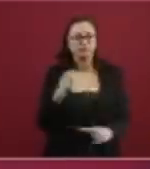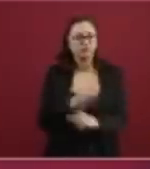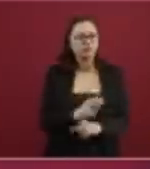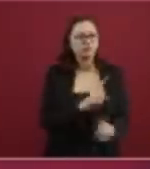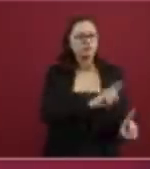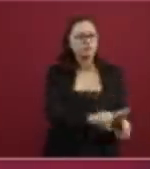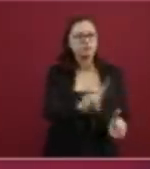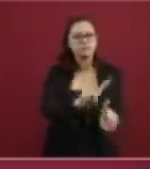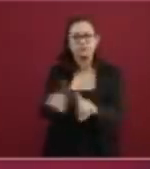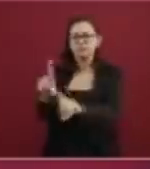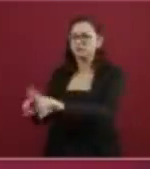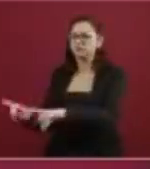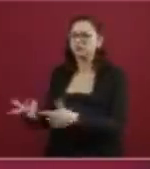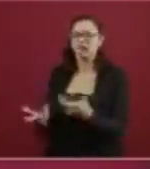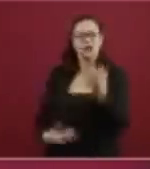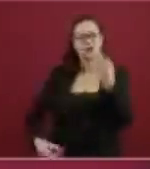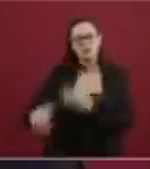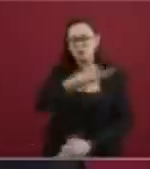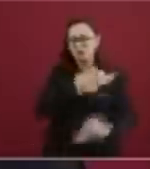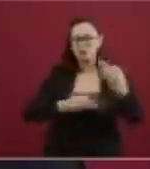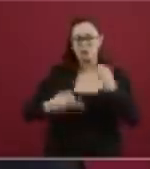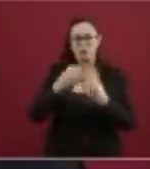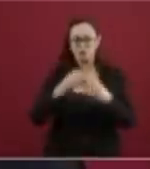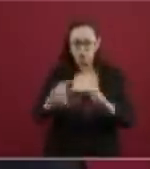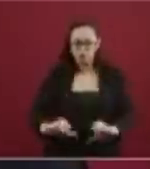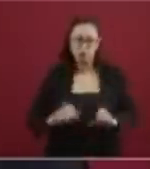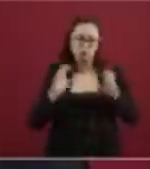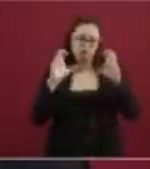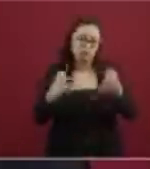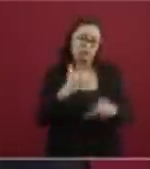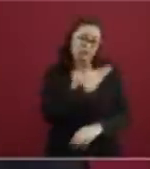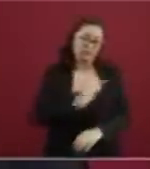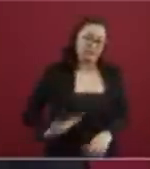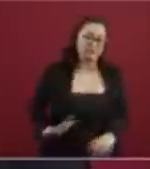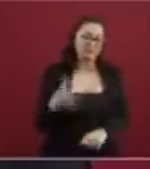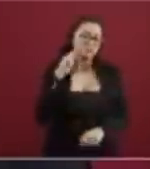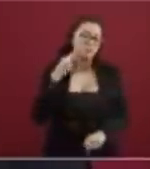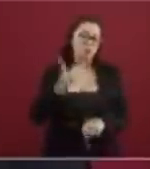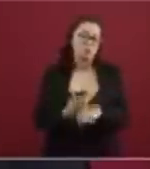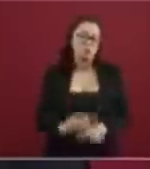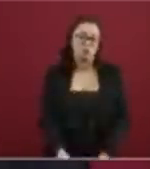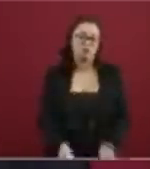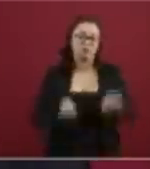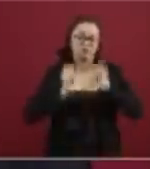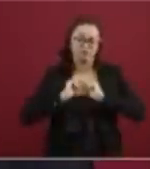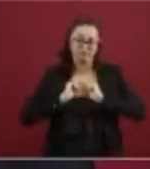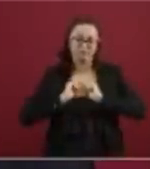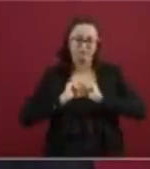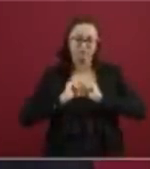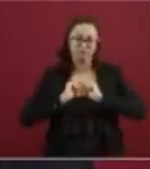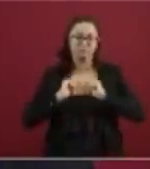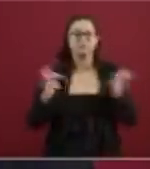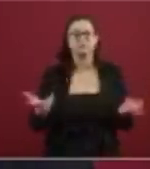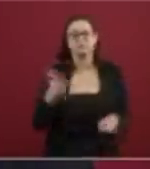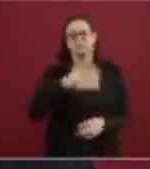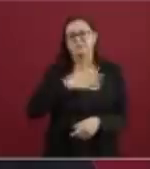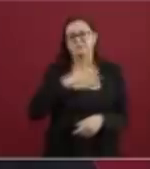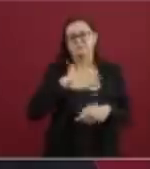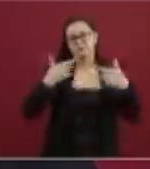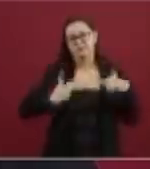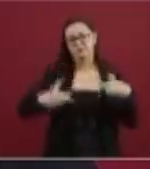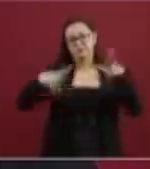de todos los mexicanos. Es la responsabilidad del presidente, es la responsabilidad del representante del